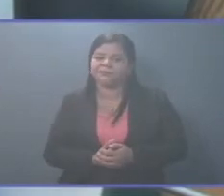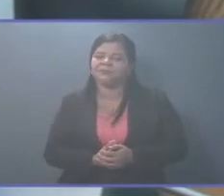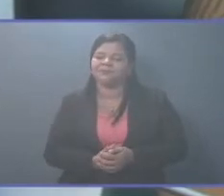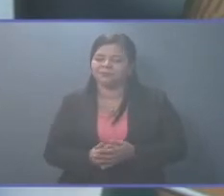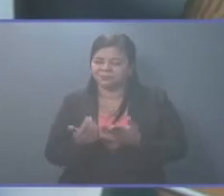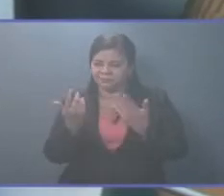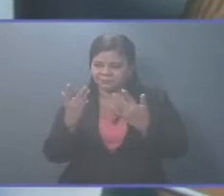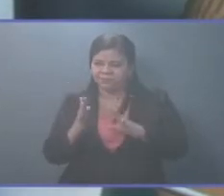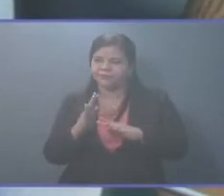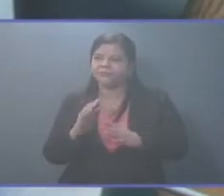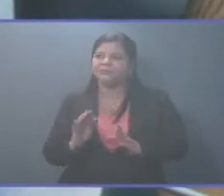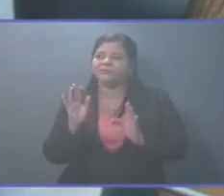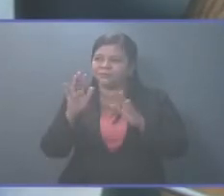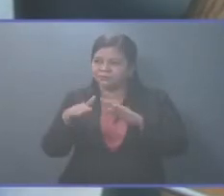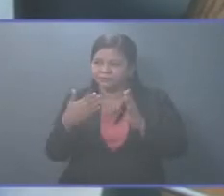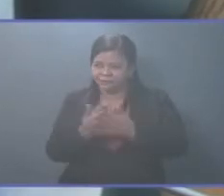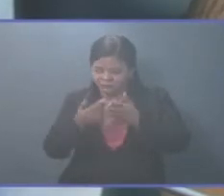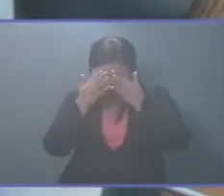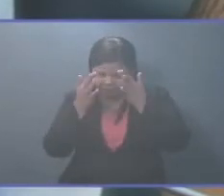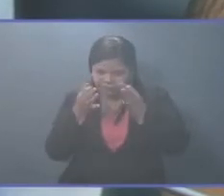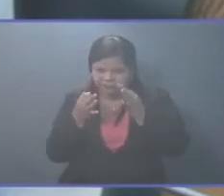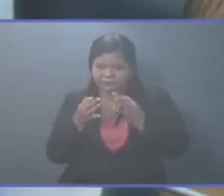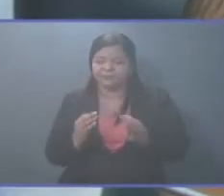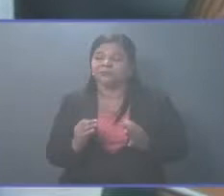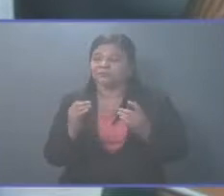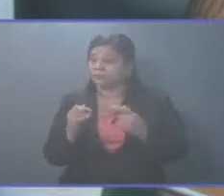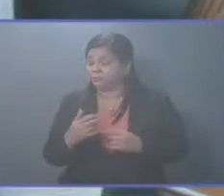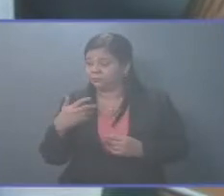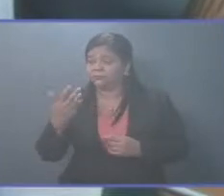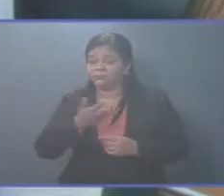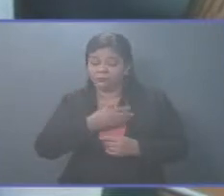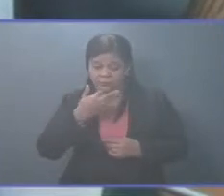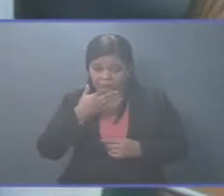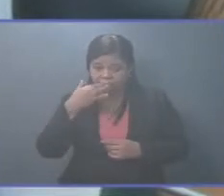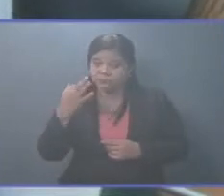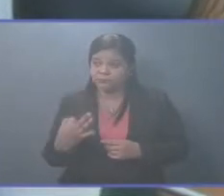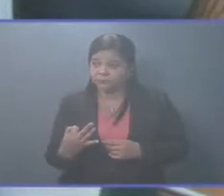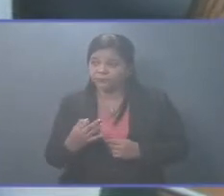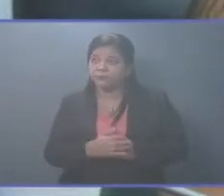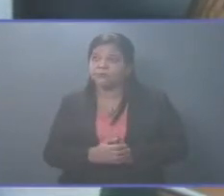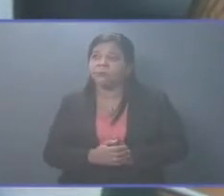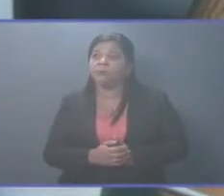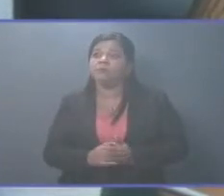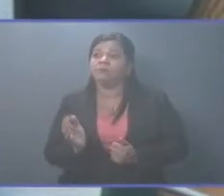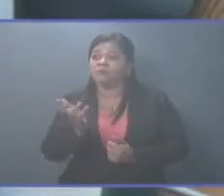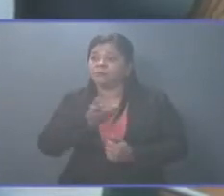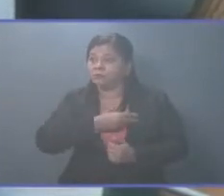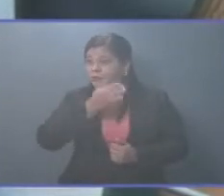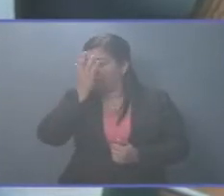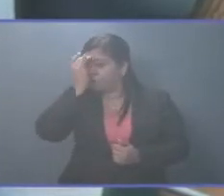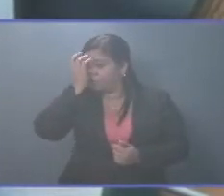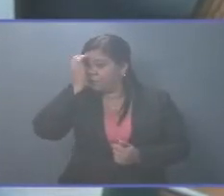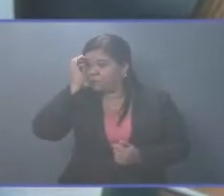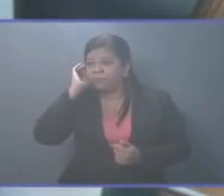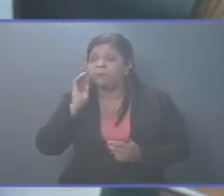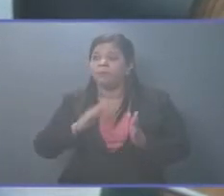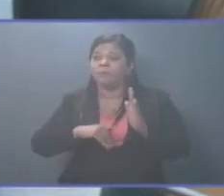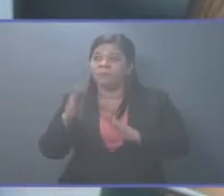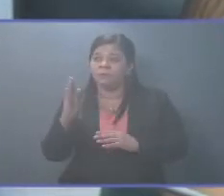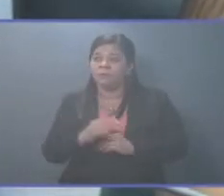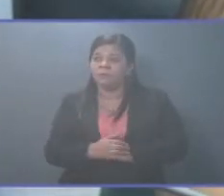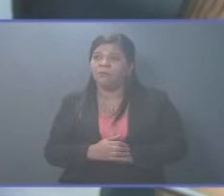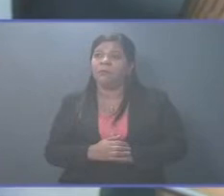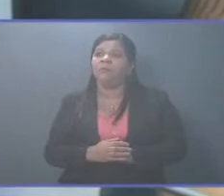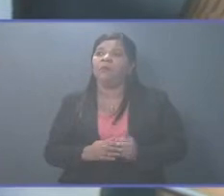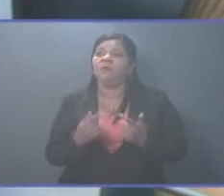merece a ustedes de opinión tal cual lo están manejando. Nosotros realmente estamos muy preocupados porque solo se nos ha dicho que van a utilizar los